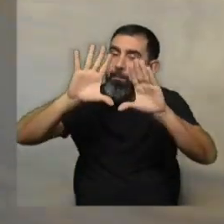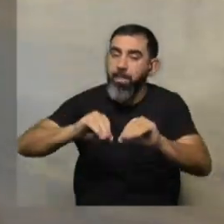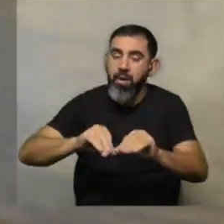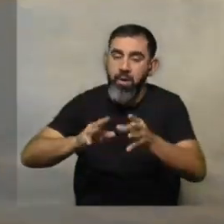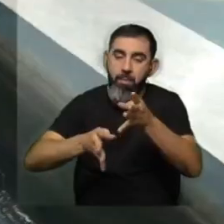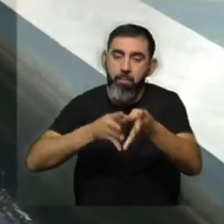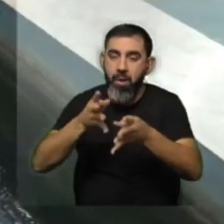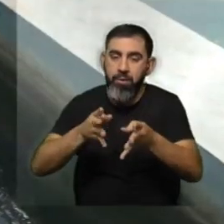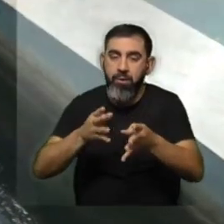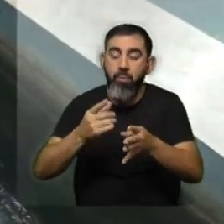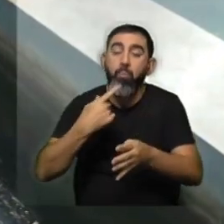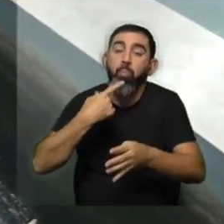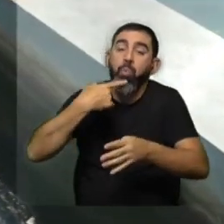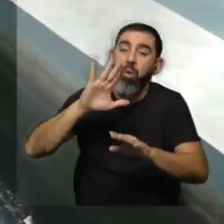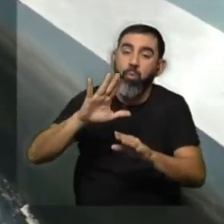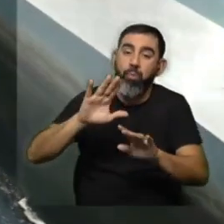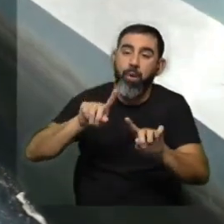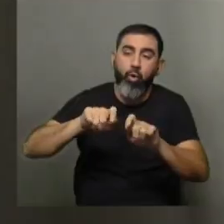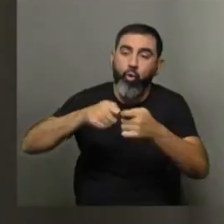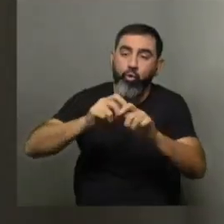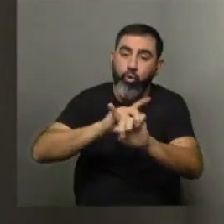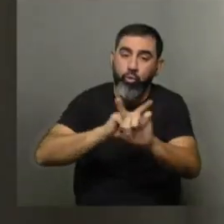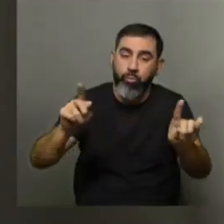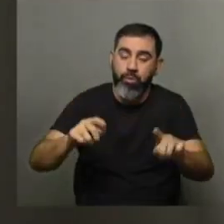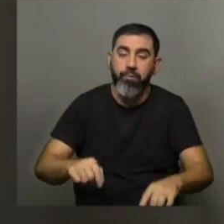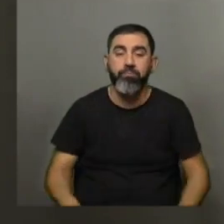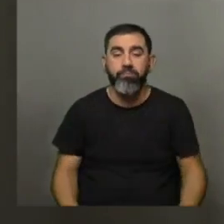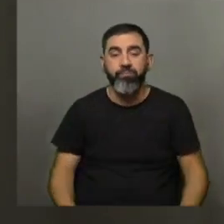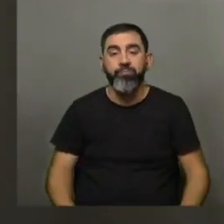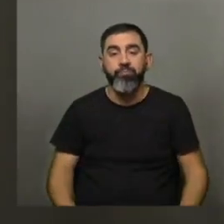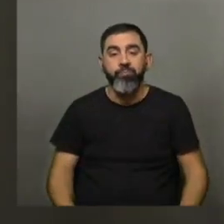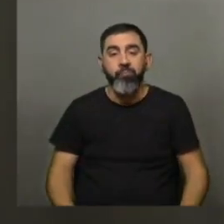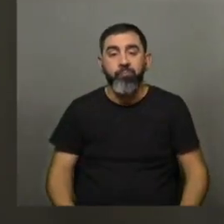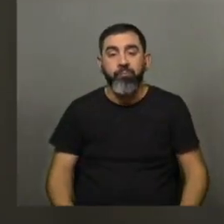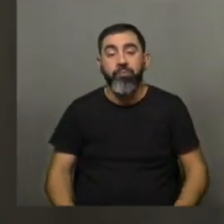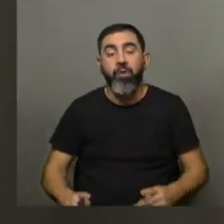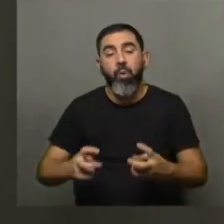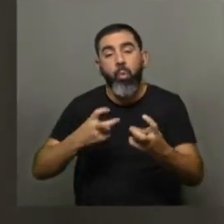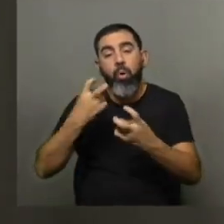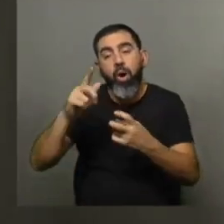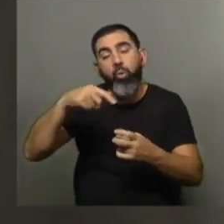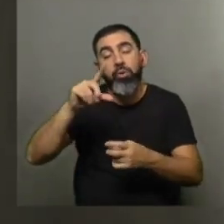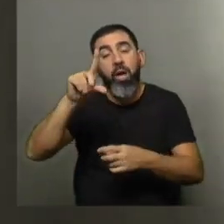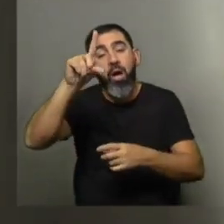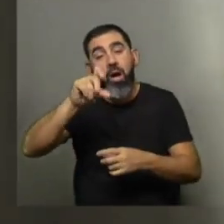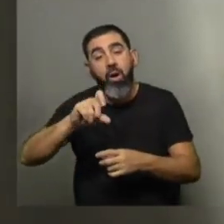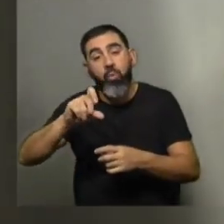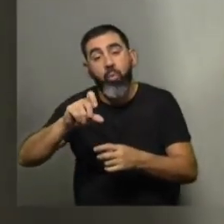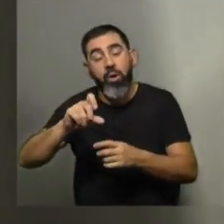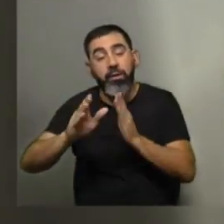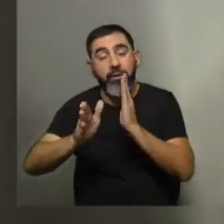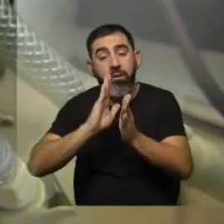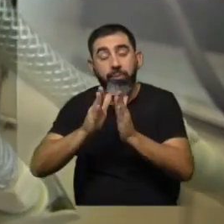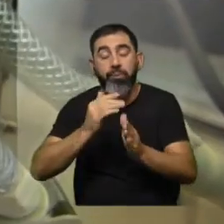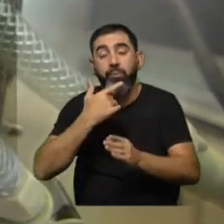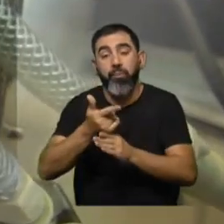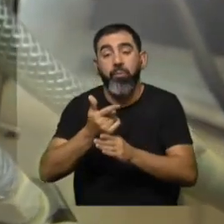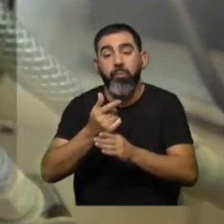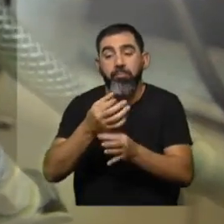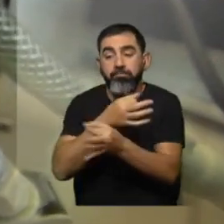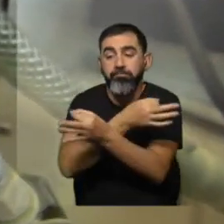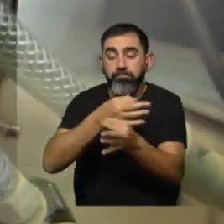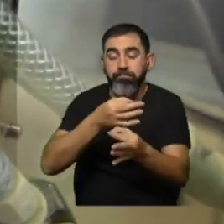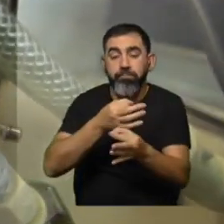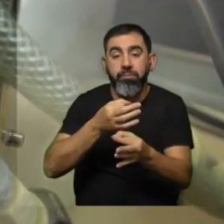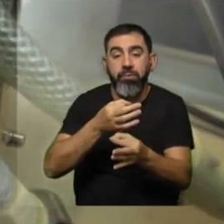equipos de modo preventivo para evitar que se dañen y luego buscar fuentes alternativas de agua tratada. Por ejemplo, maximizar el uso